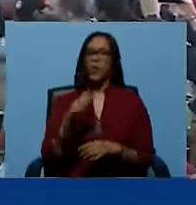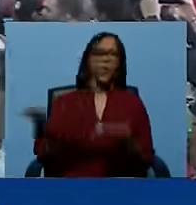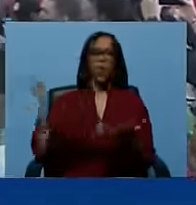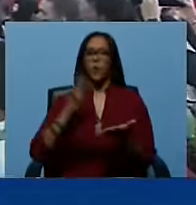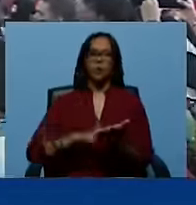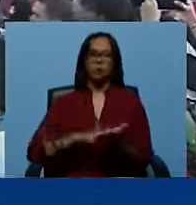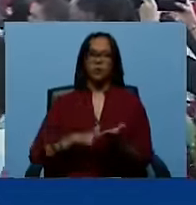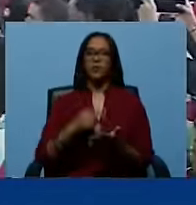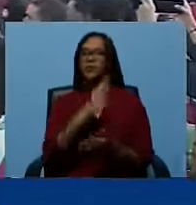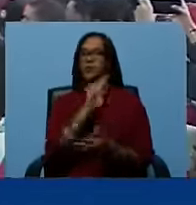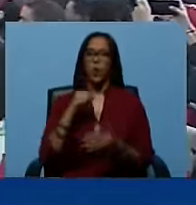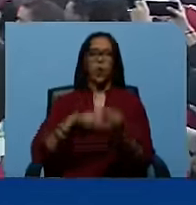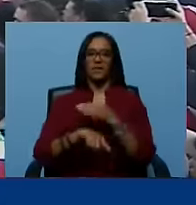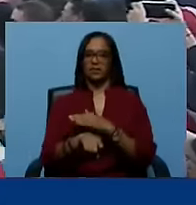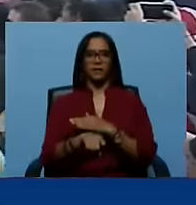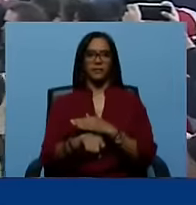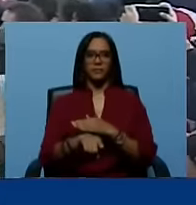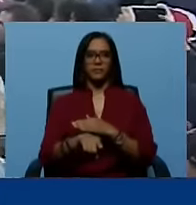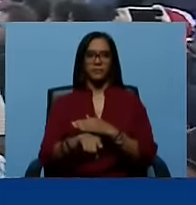no pasará.